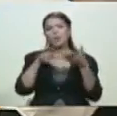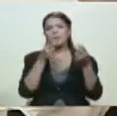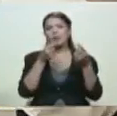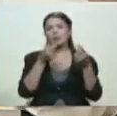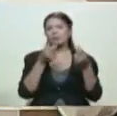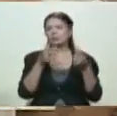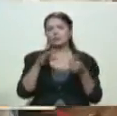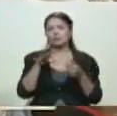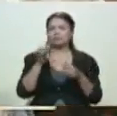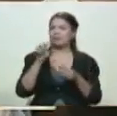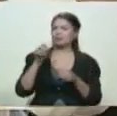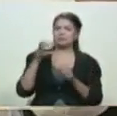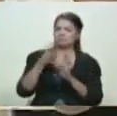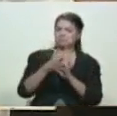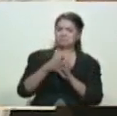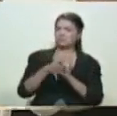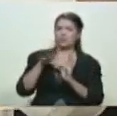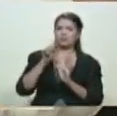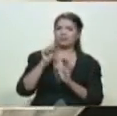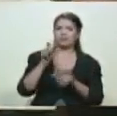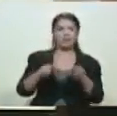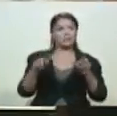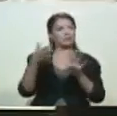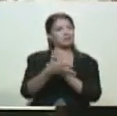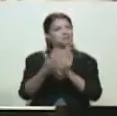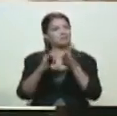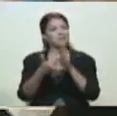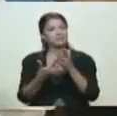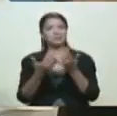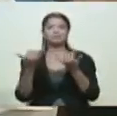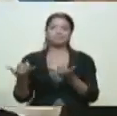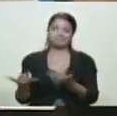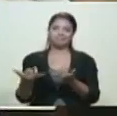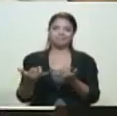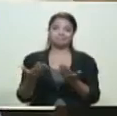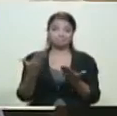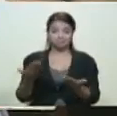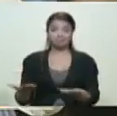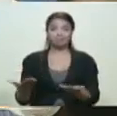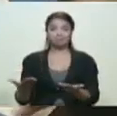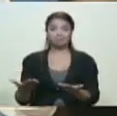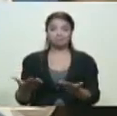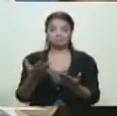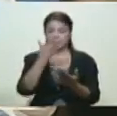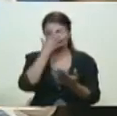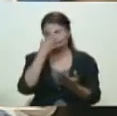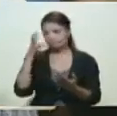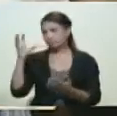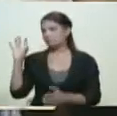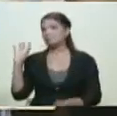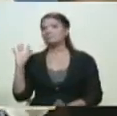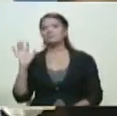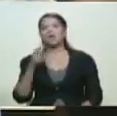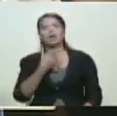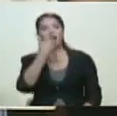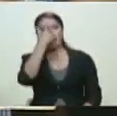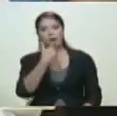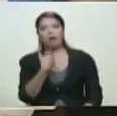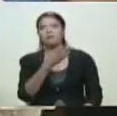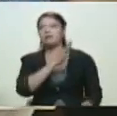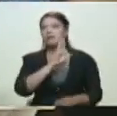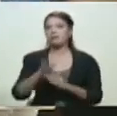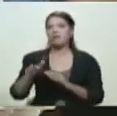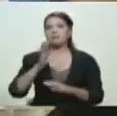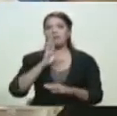se le entendía, no le comprendían a qué se refería. Bueno, ahí aquí está, se están quitando las caretas. Sanciones y